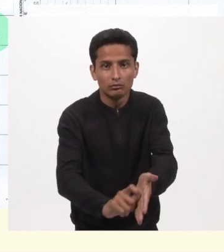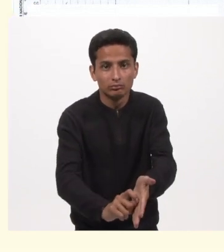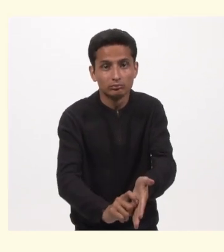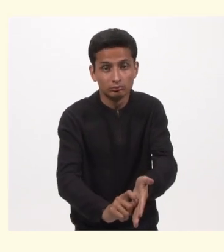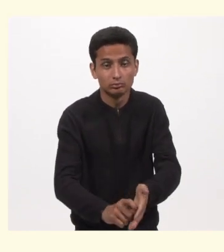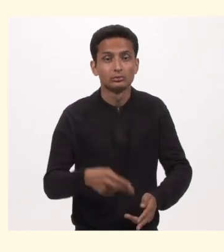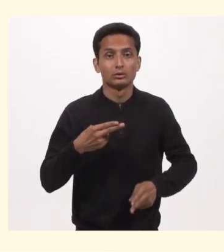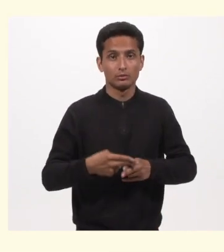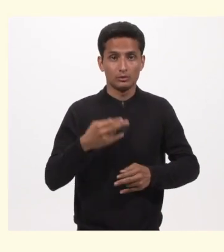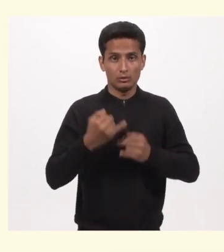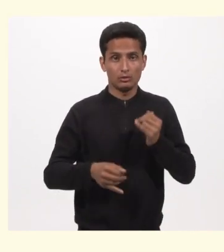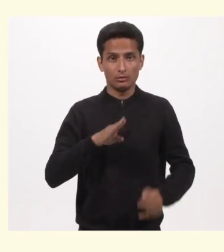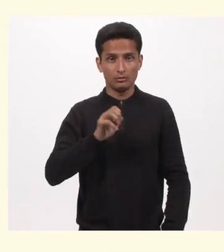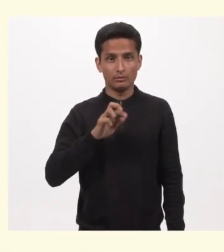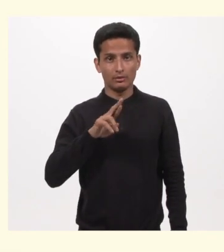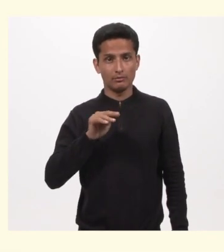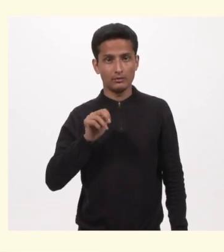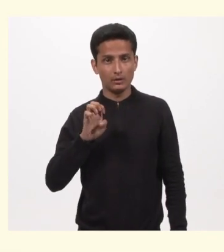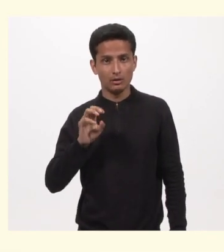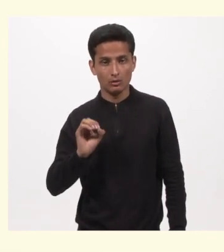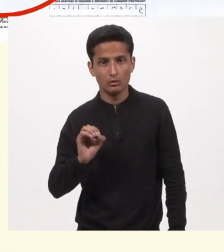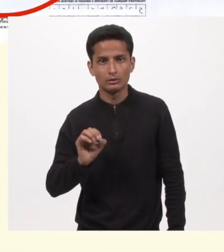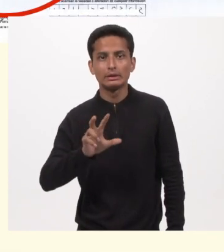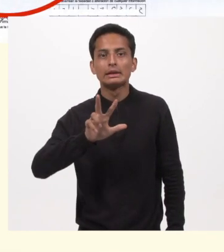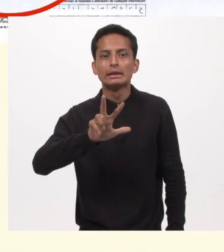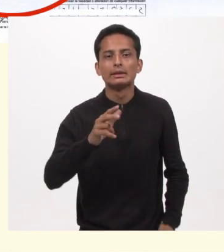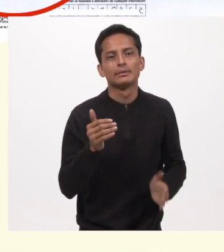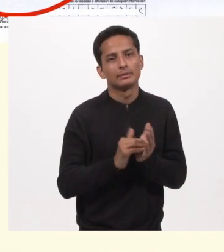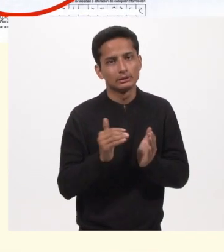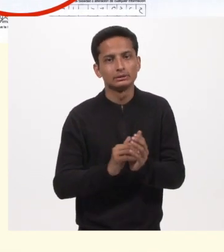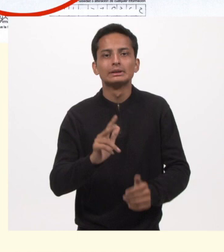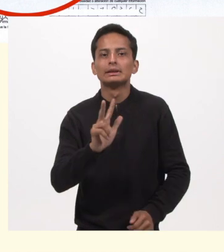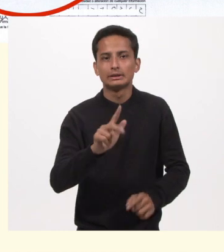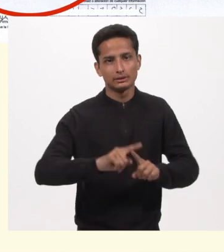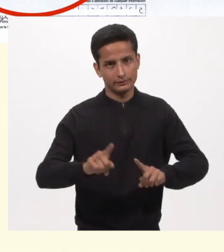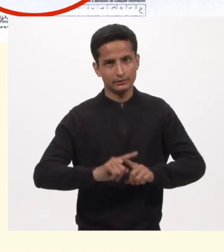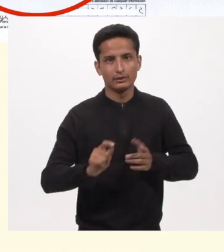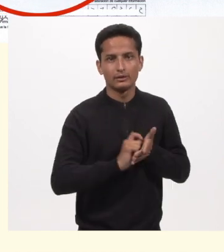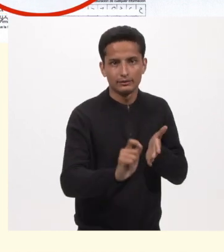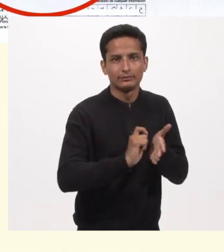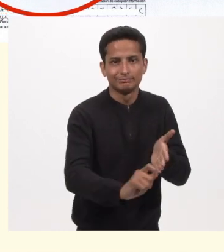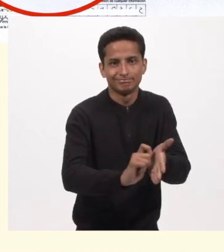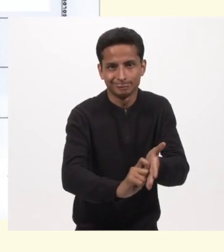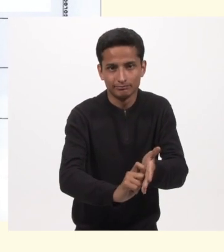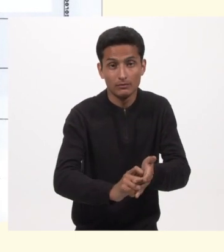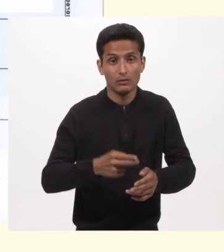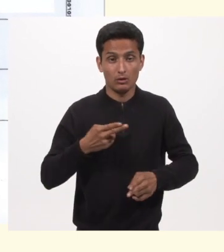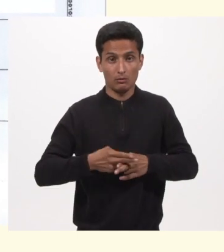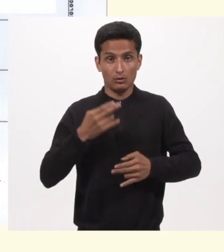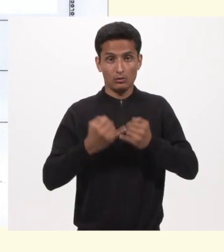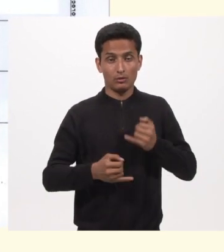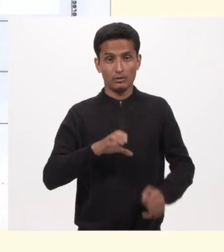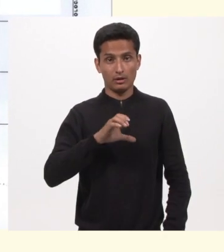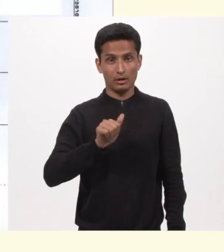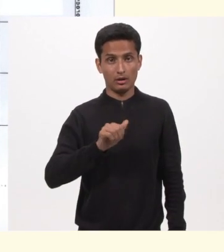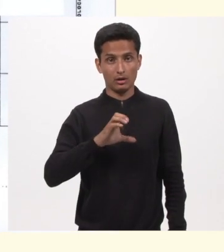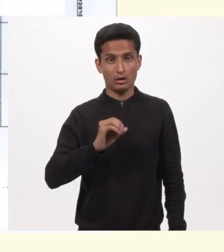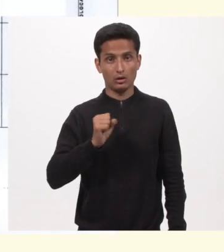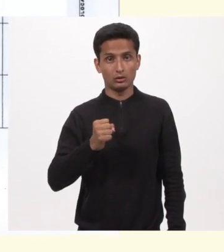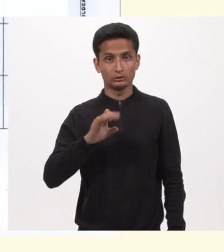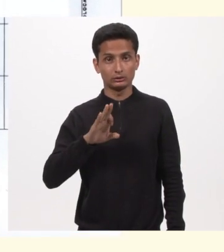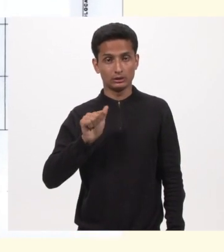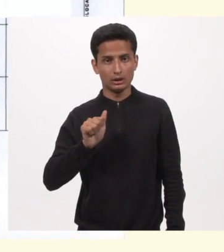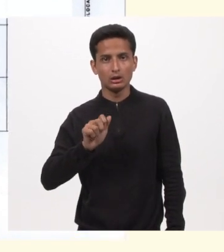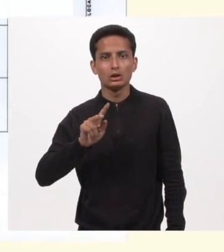diferentes. Pedro Bermeo, quien firma 3 veces en 3 formularios diferentes. Alberto Acosta, quien